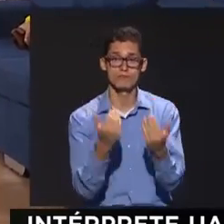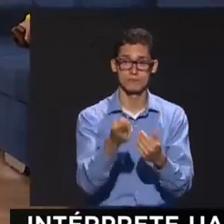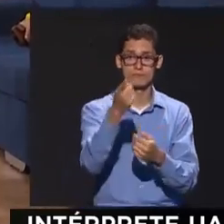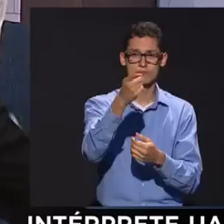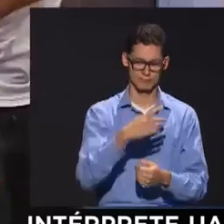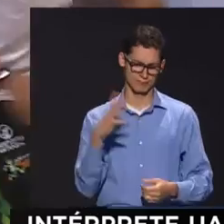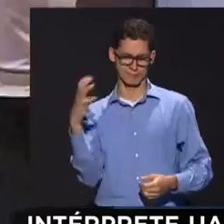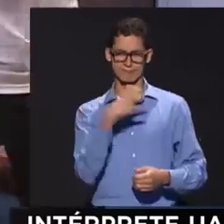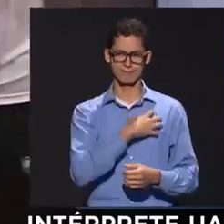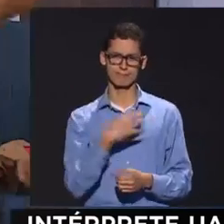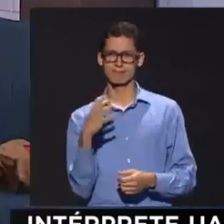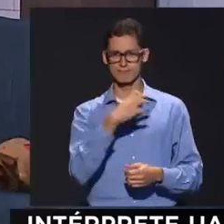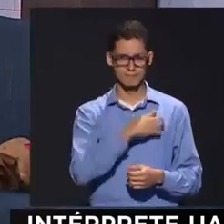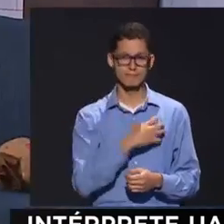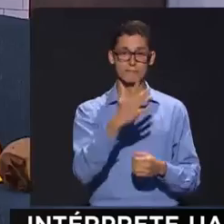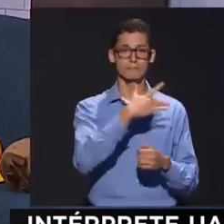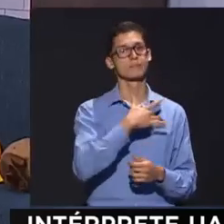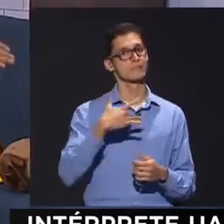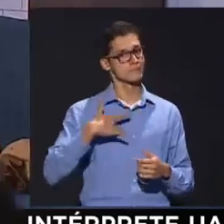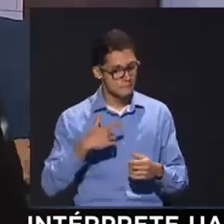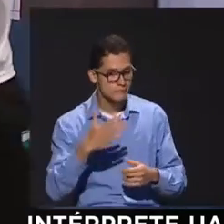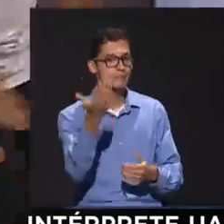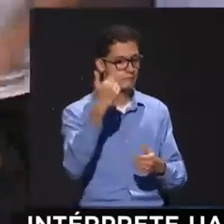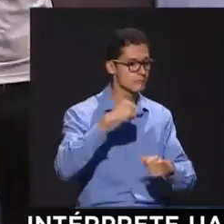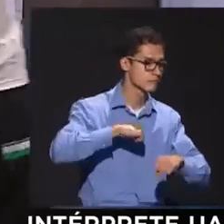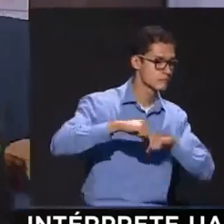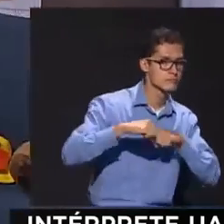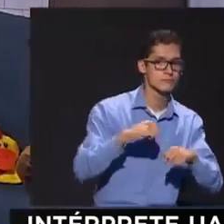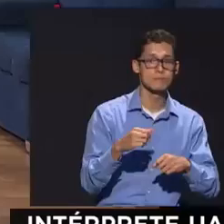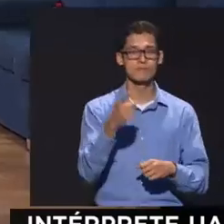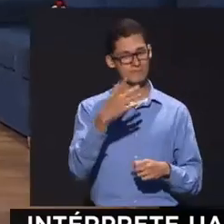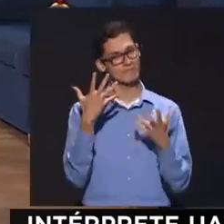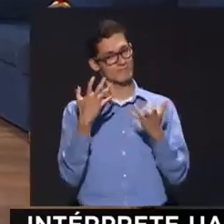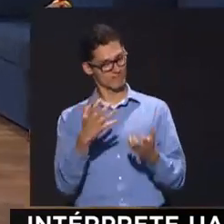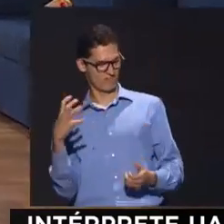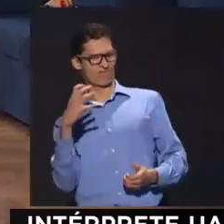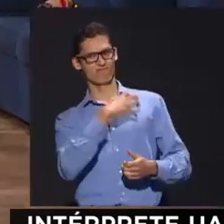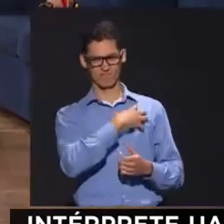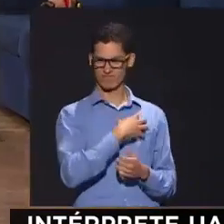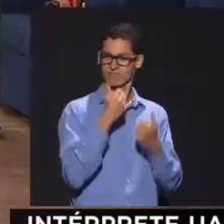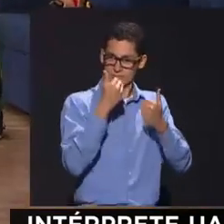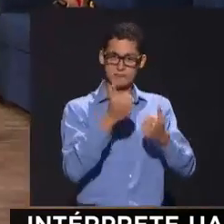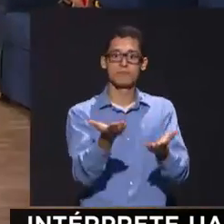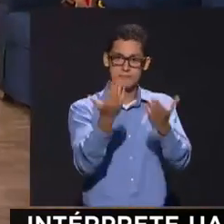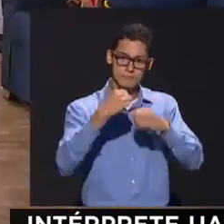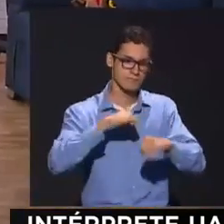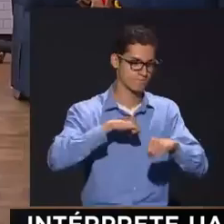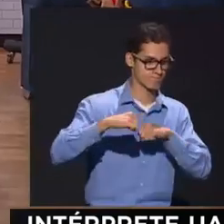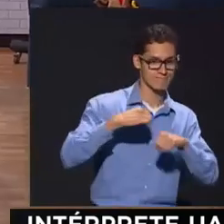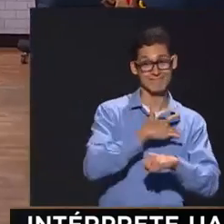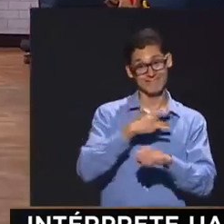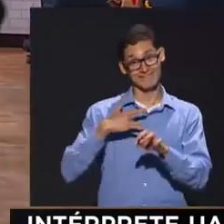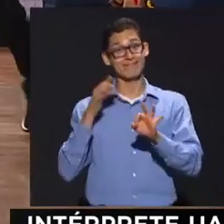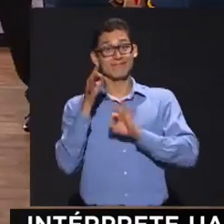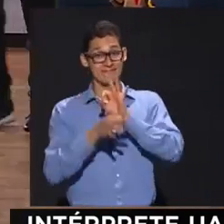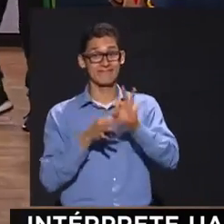los acompañe desde las casas los equipos moverse no se puede quedar quieto